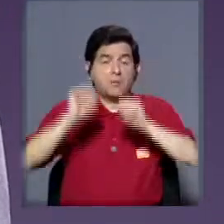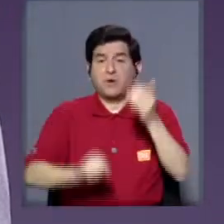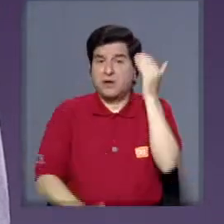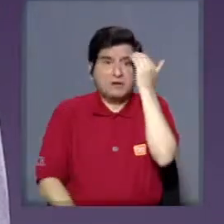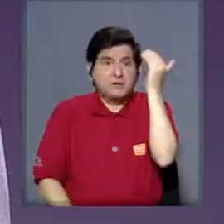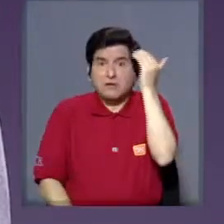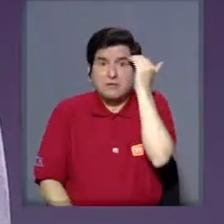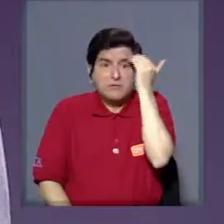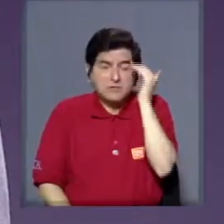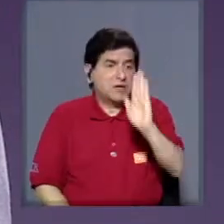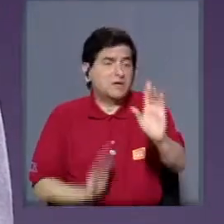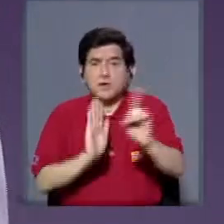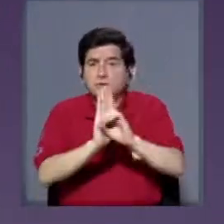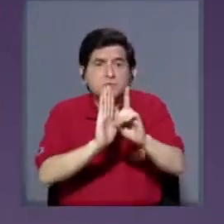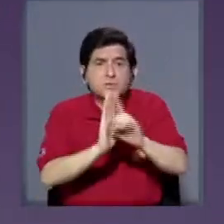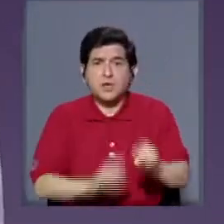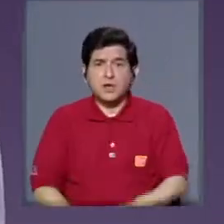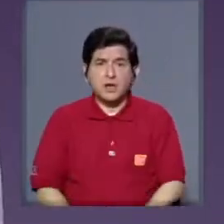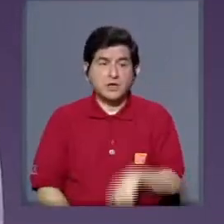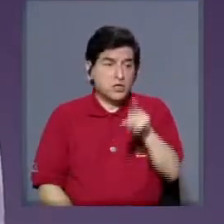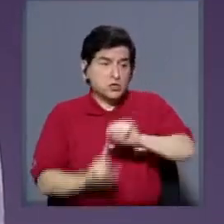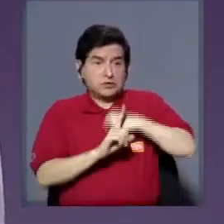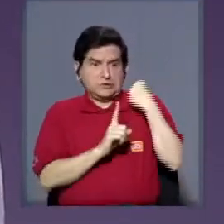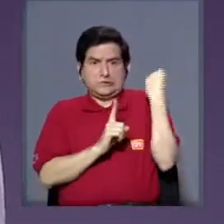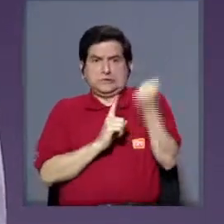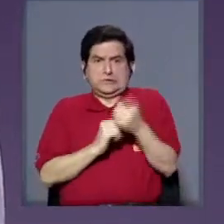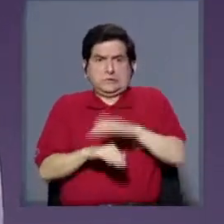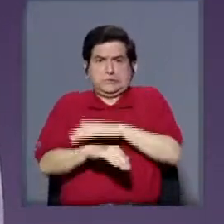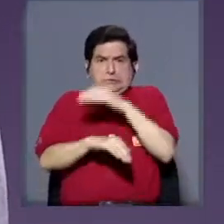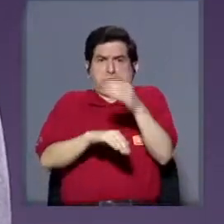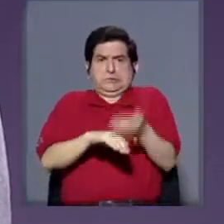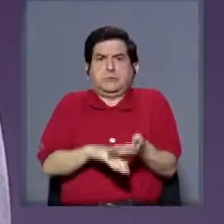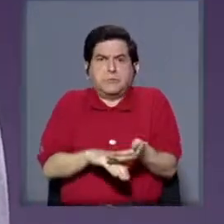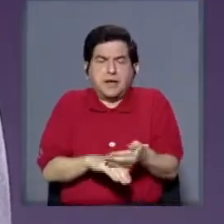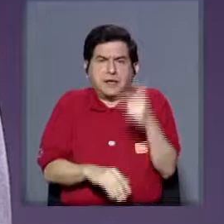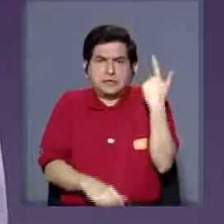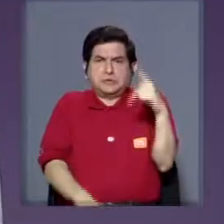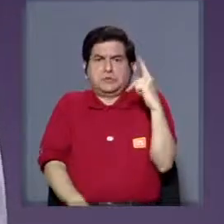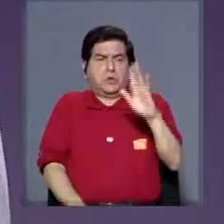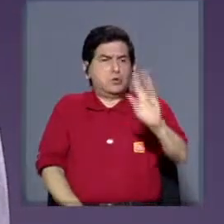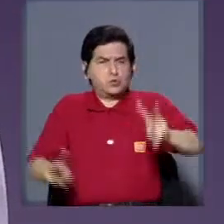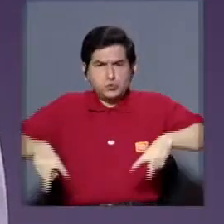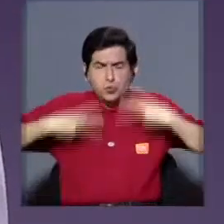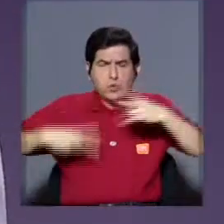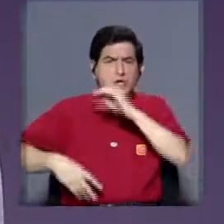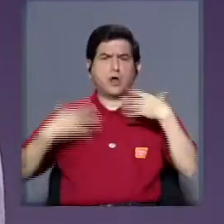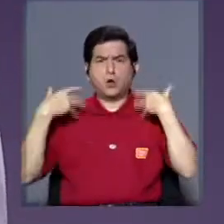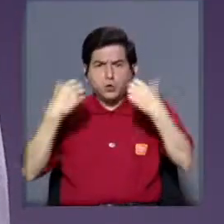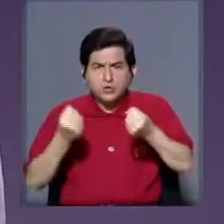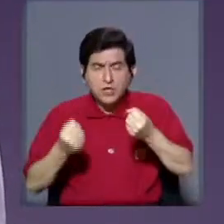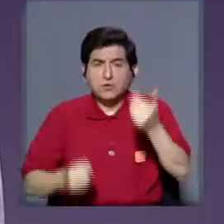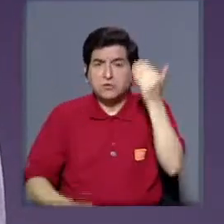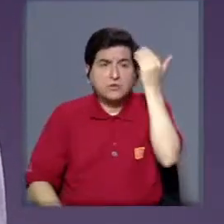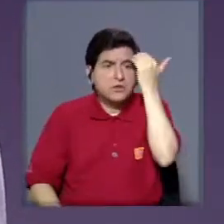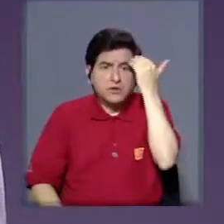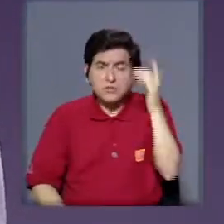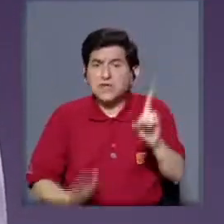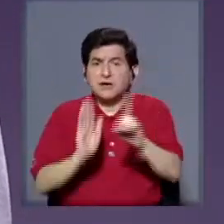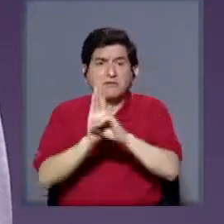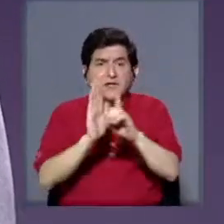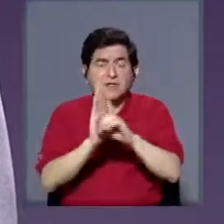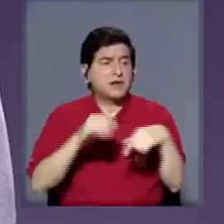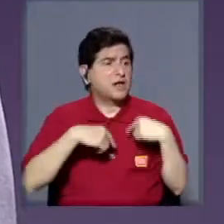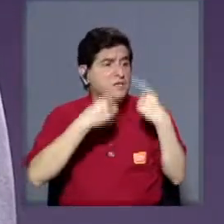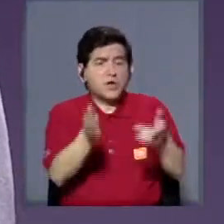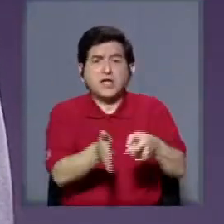conocer cuáles son sus derechos y estar en una situación de un embarazo que pone en riesgo su vida o su salud y no saber que tiene derecho a